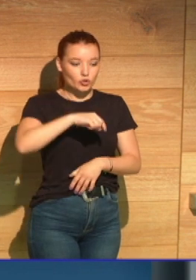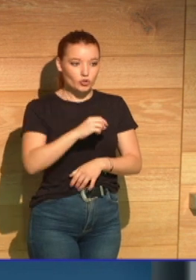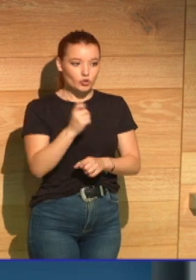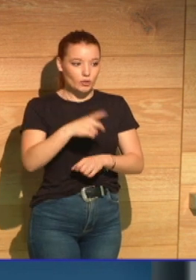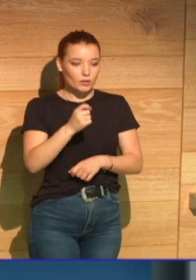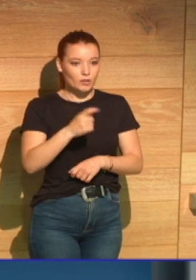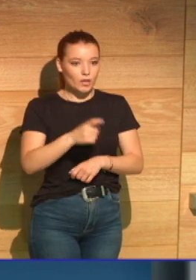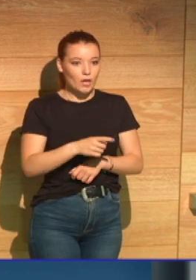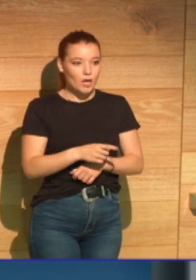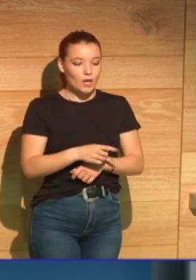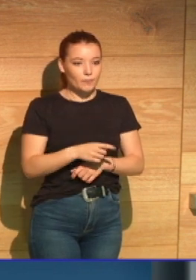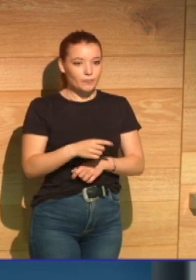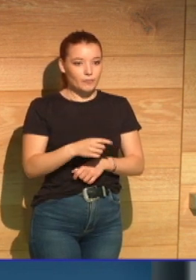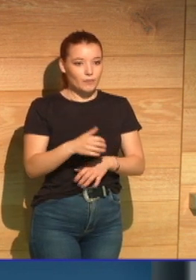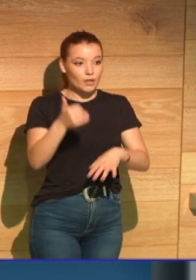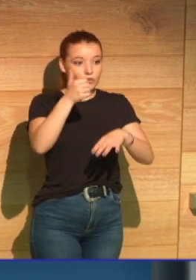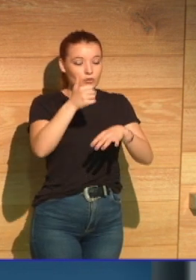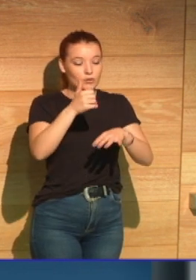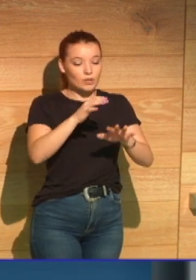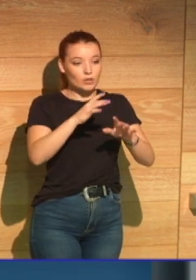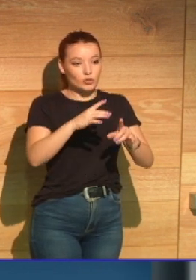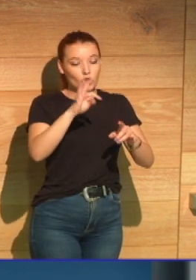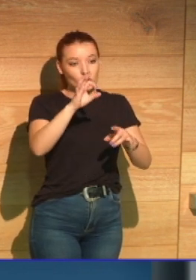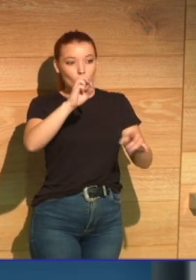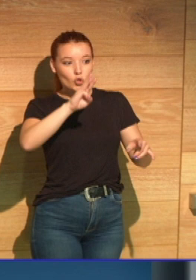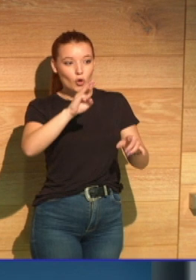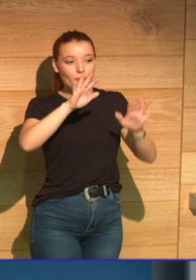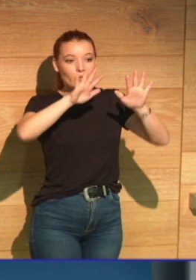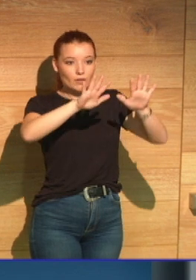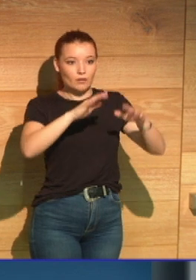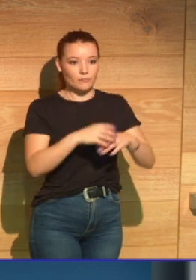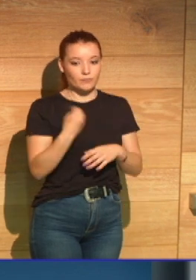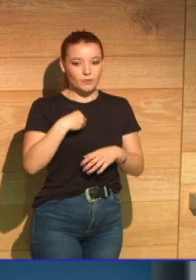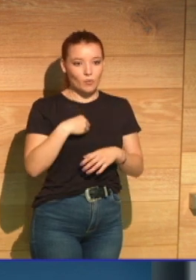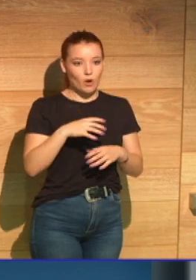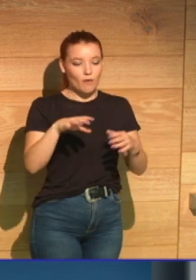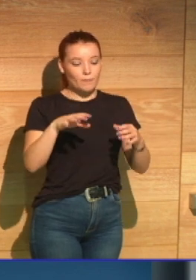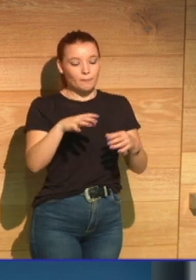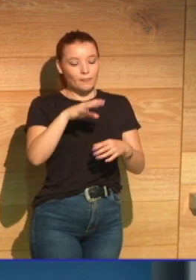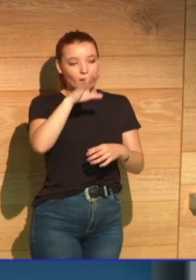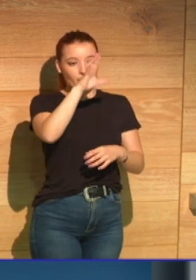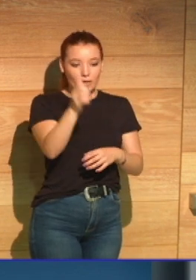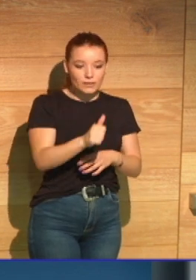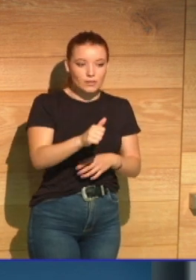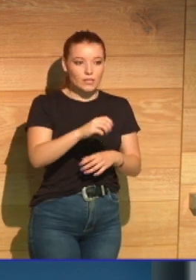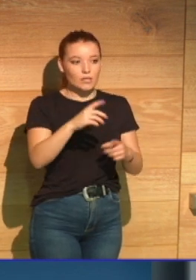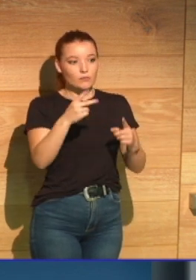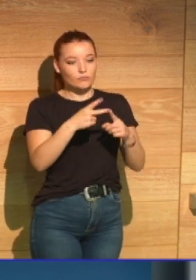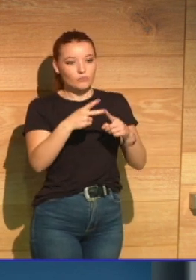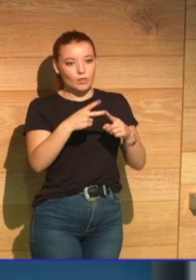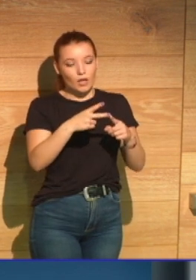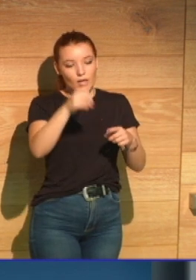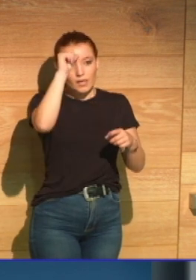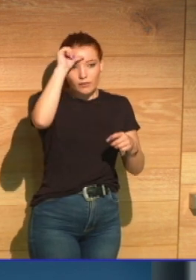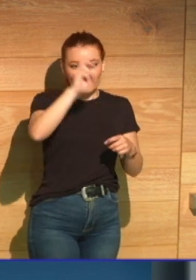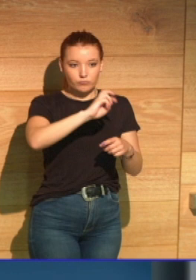10 países que más Internet consumen, siempre después de Brasil, Sudáfrica, la India, etcétera. Y en ese contexto seguimos siendo, en la